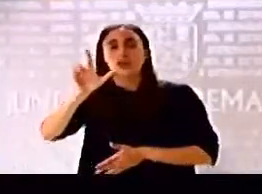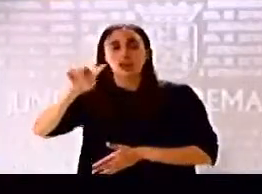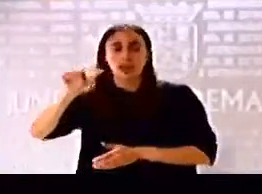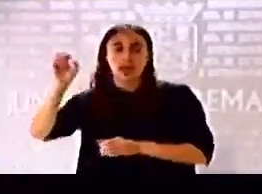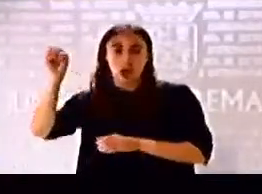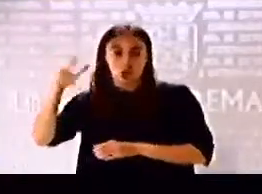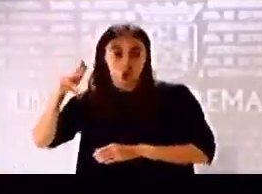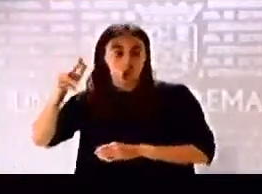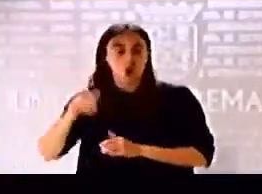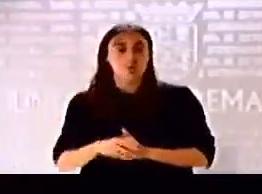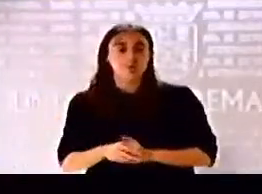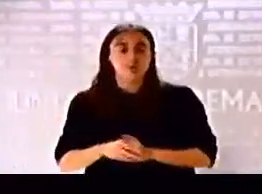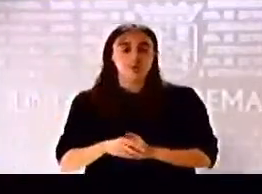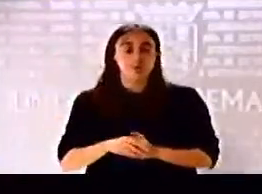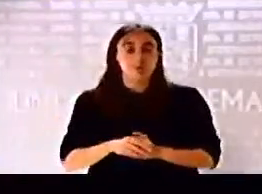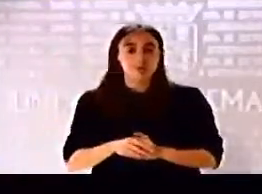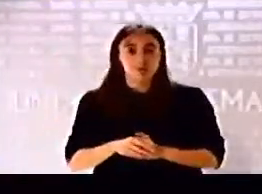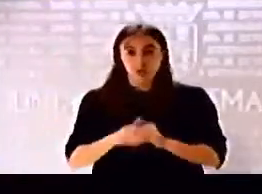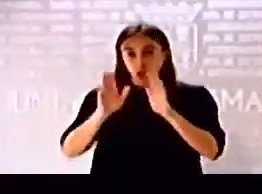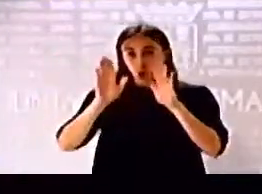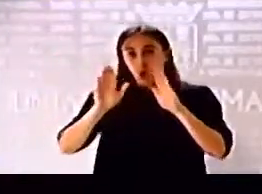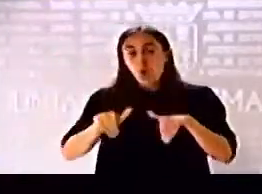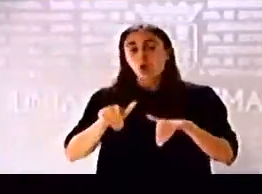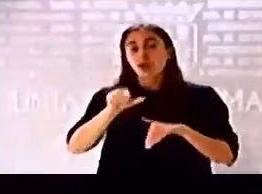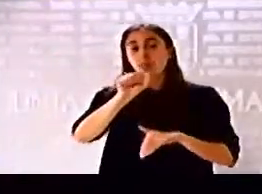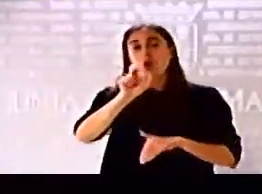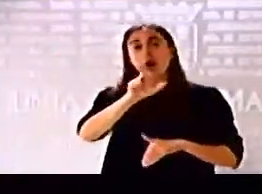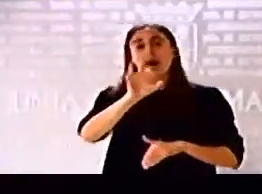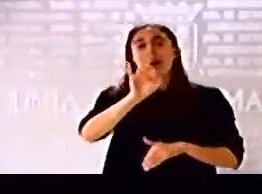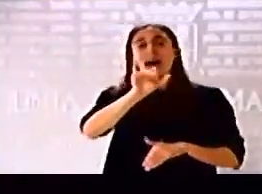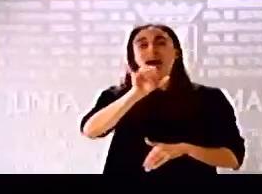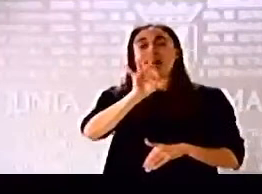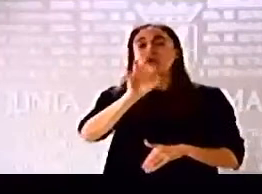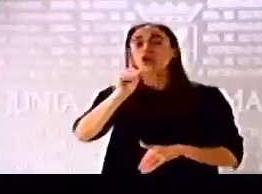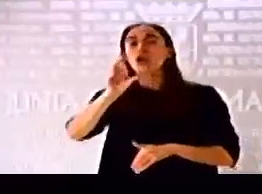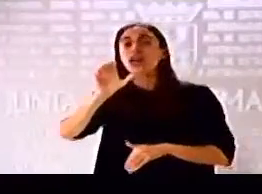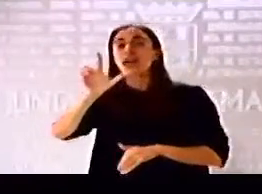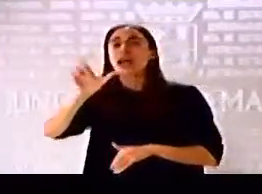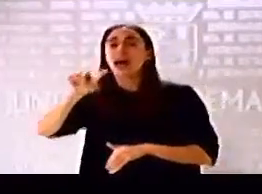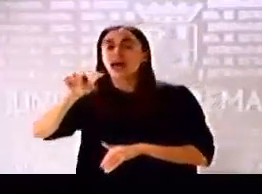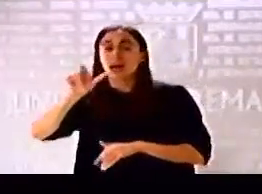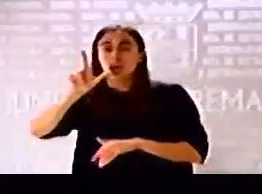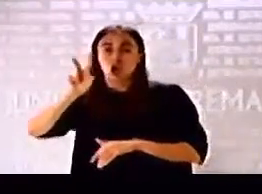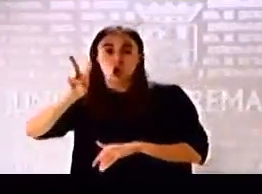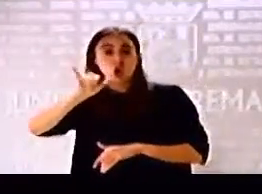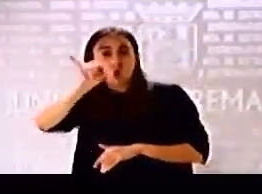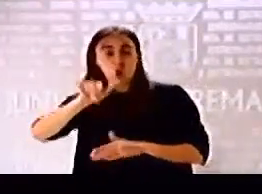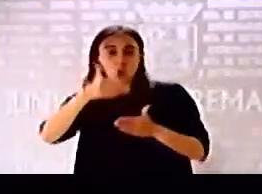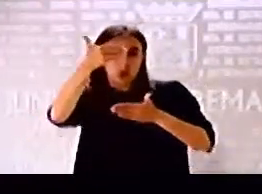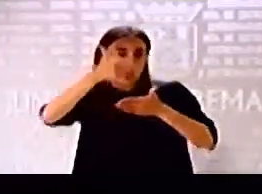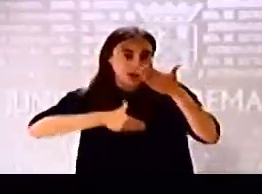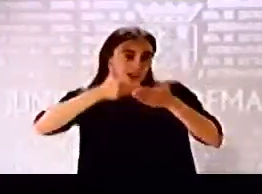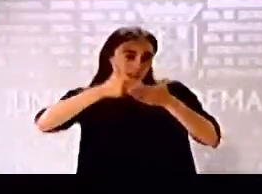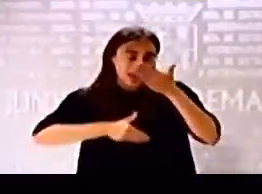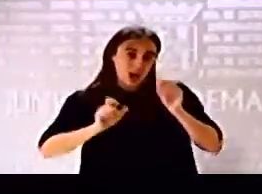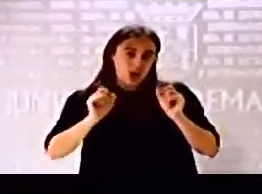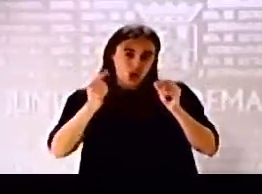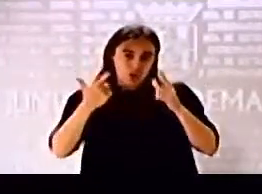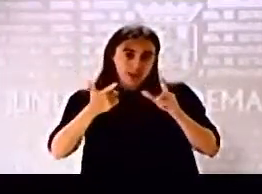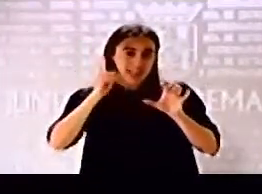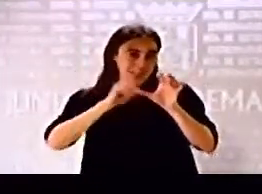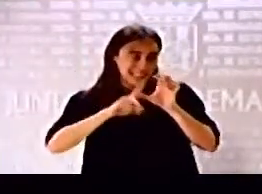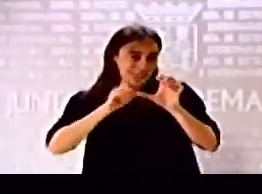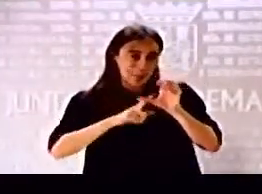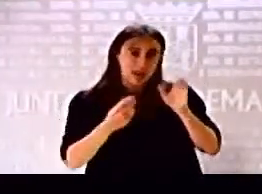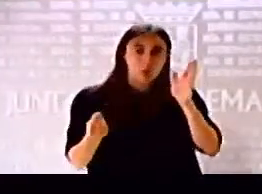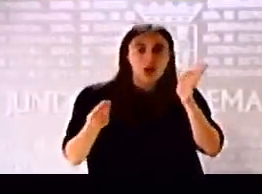El de Arroyo de la Luz ha habido que publicarlo en el Diario Oficial de Extremadura, el levantamiento del aislamiento